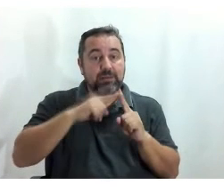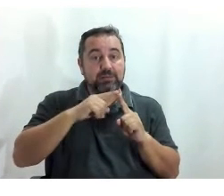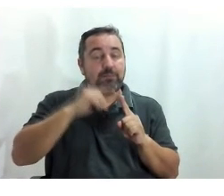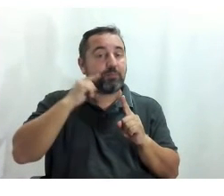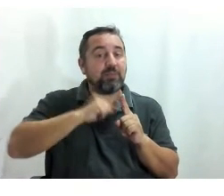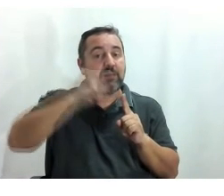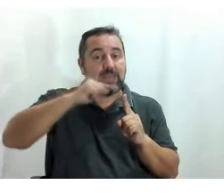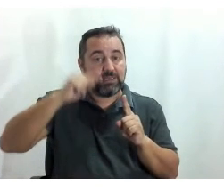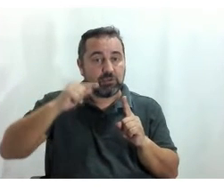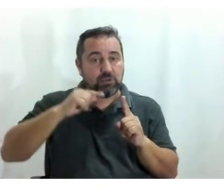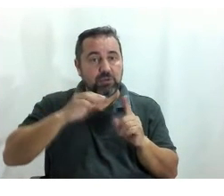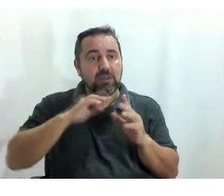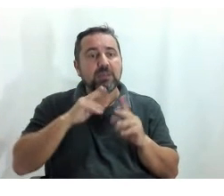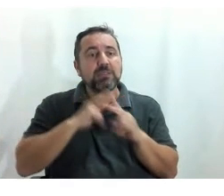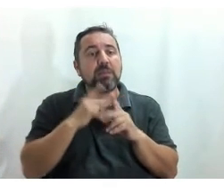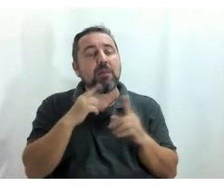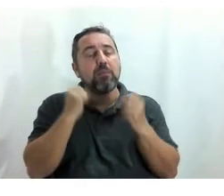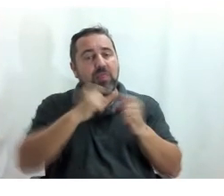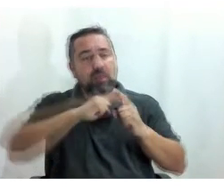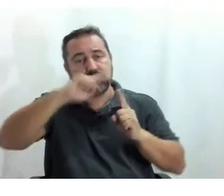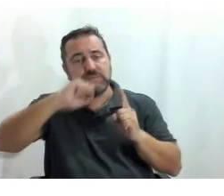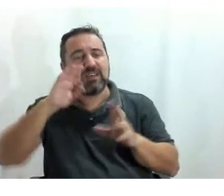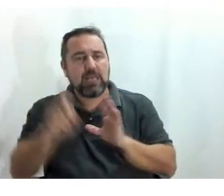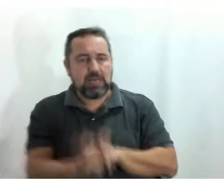representamos unos registros de potencial evocado en rata.